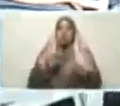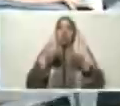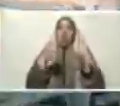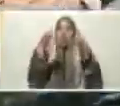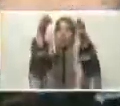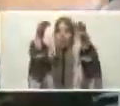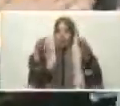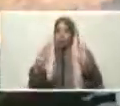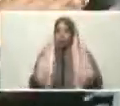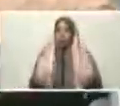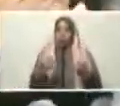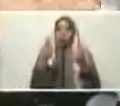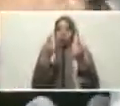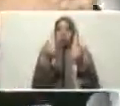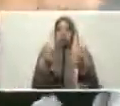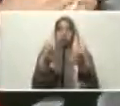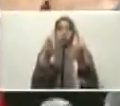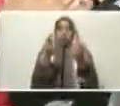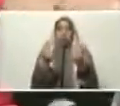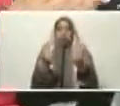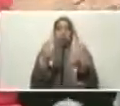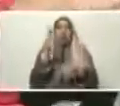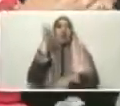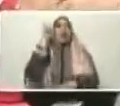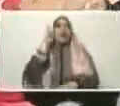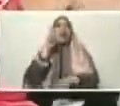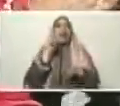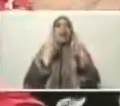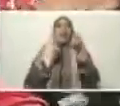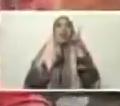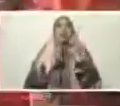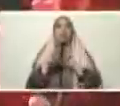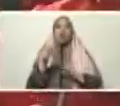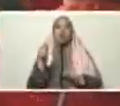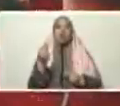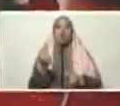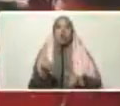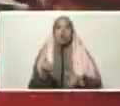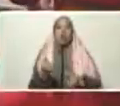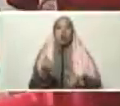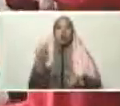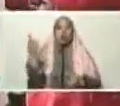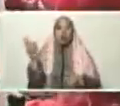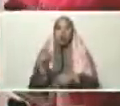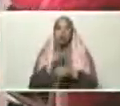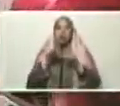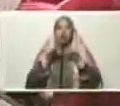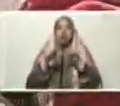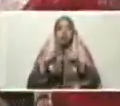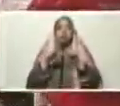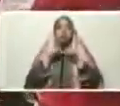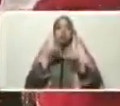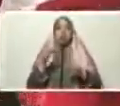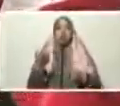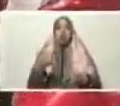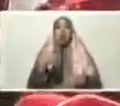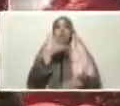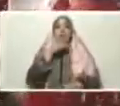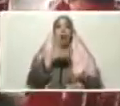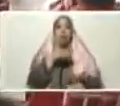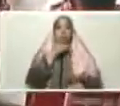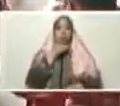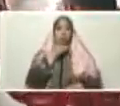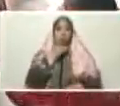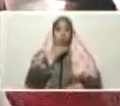riqueza con bolívares orgánicos limpios y eso no lo va a pagar nada ni nadie y ellos andan ardido